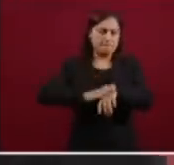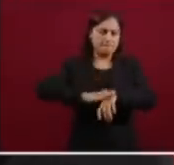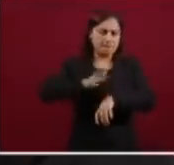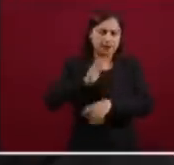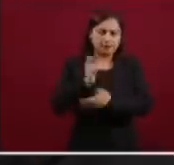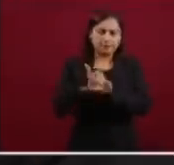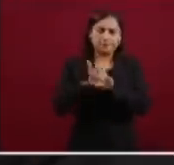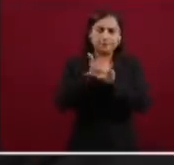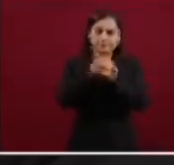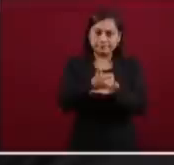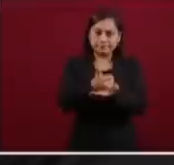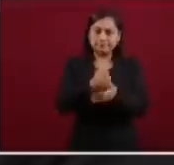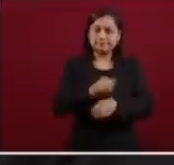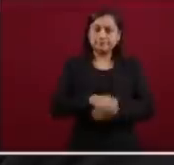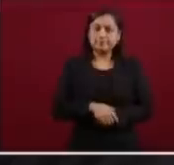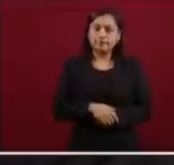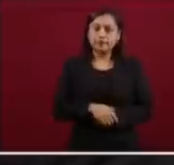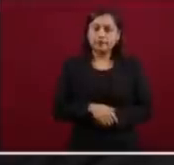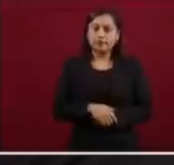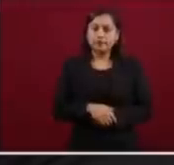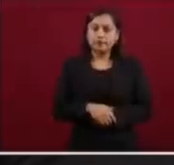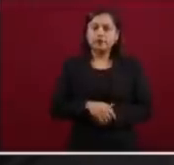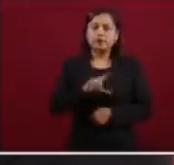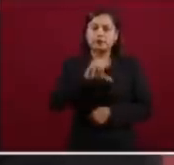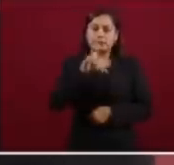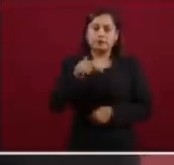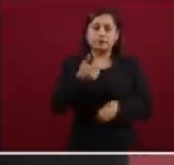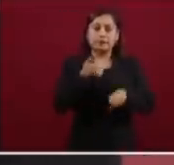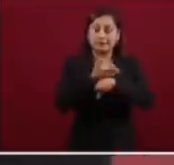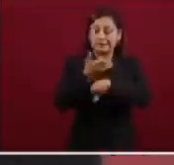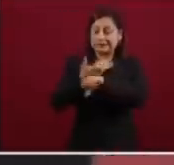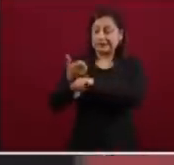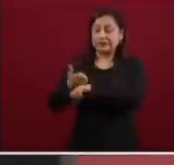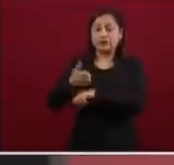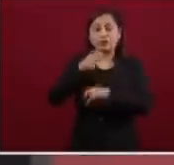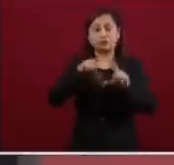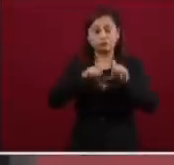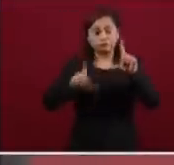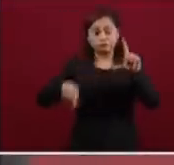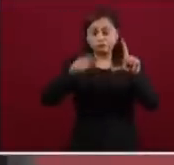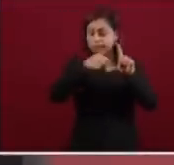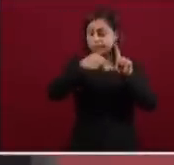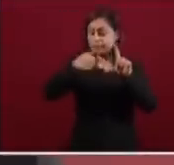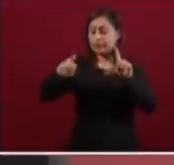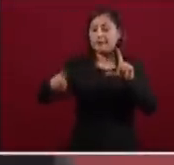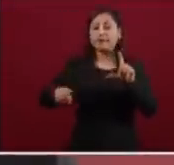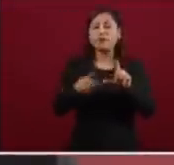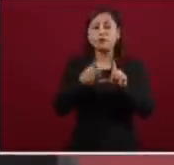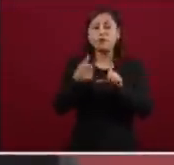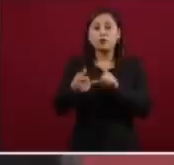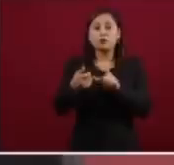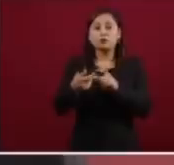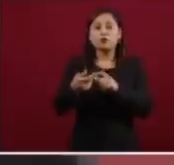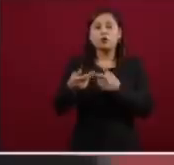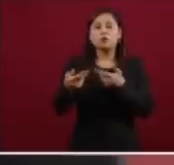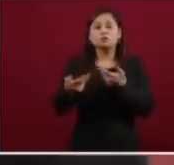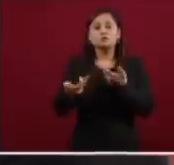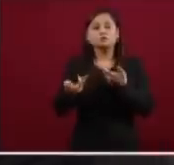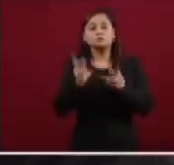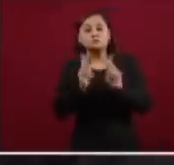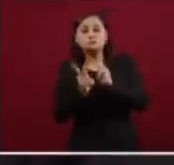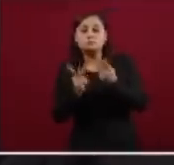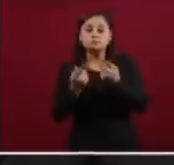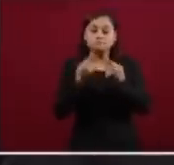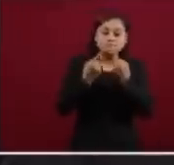picada estas dos negociar su complemento de acuerdo a cómo